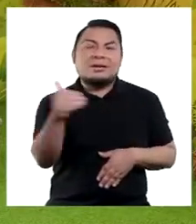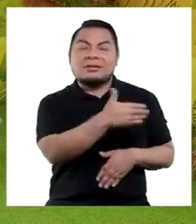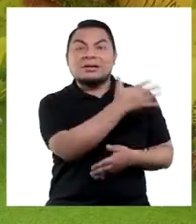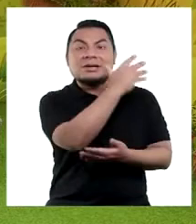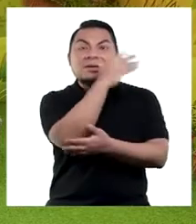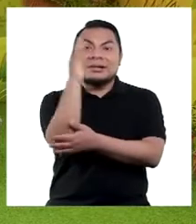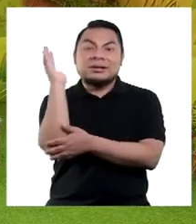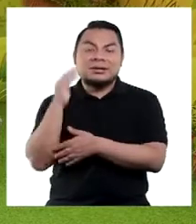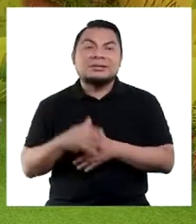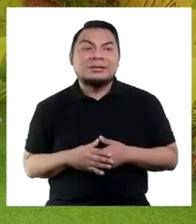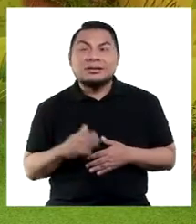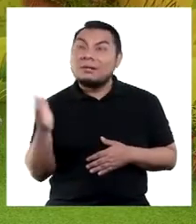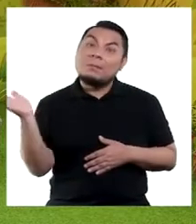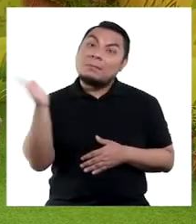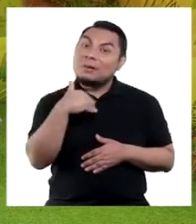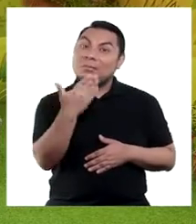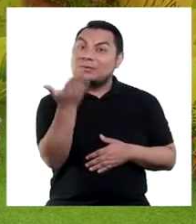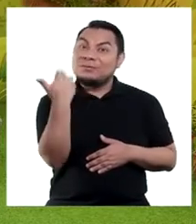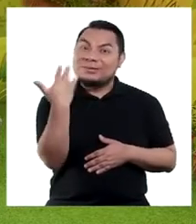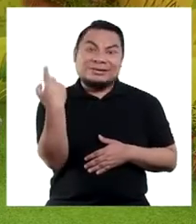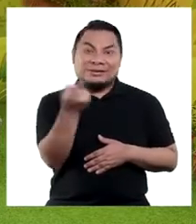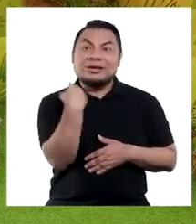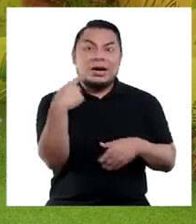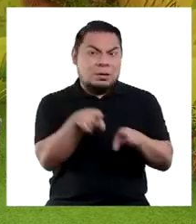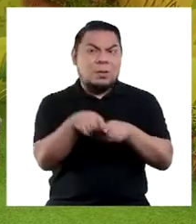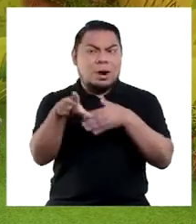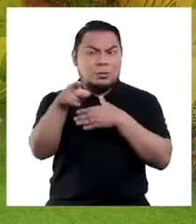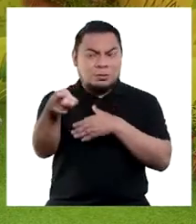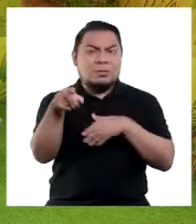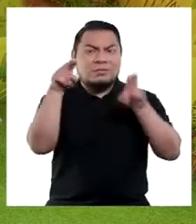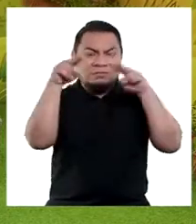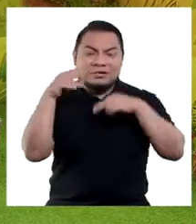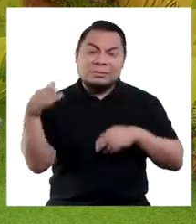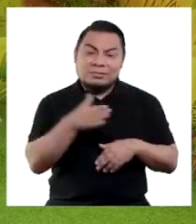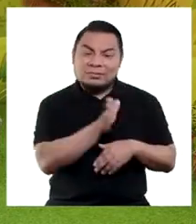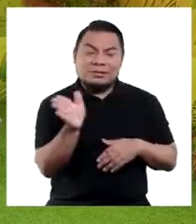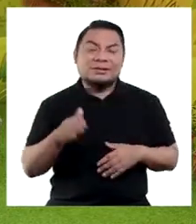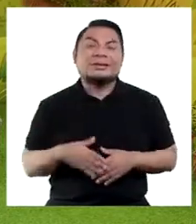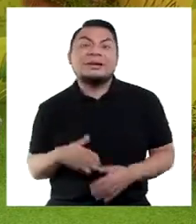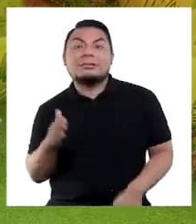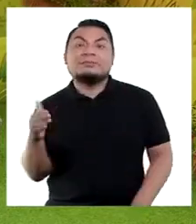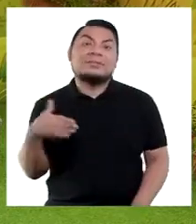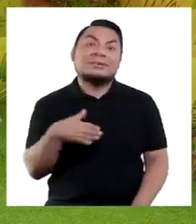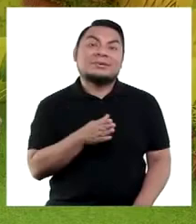entre los árboles vamos todos y todos corramos en zig zag